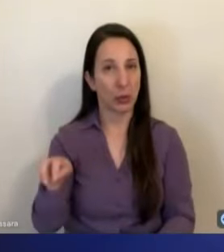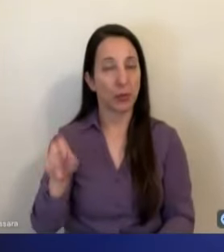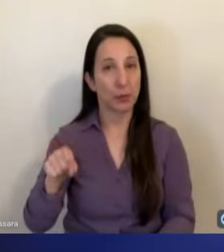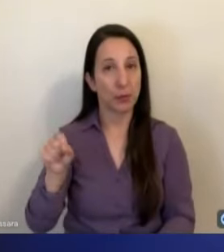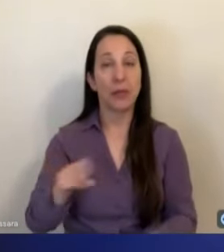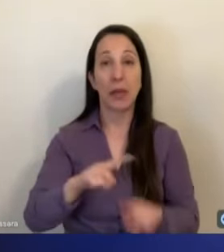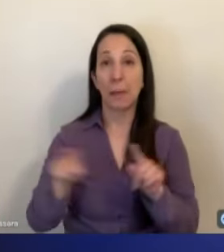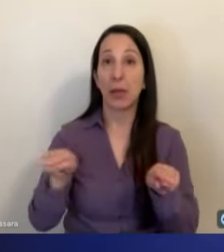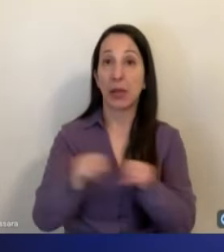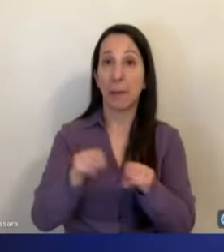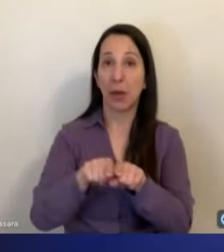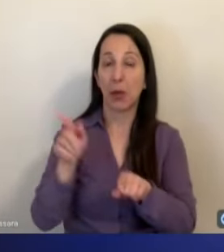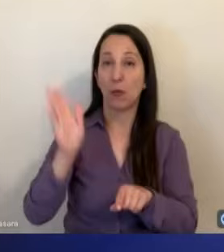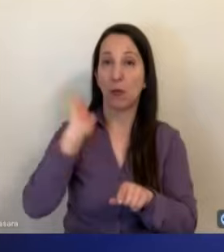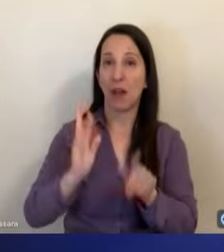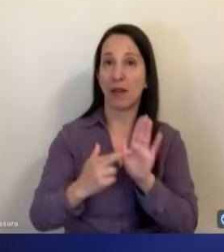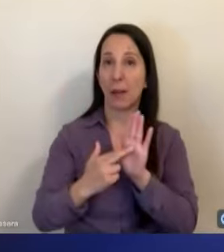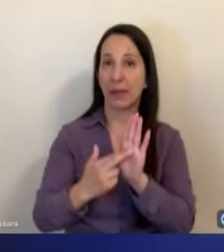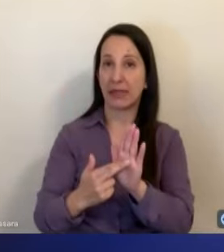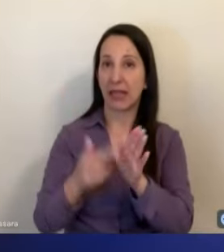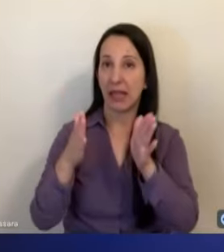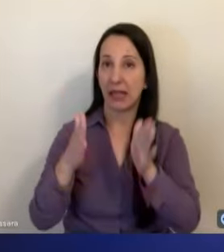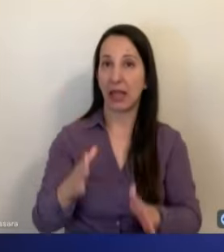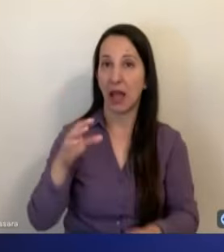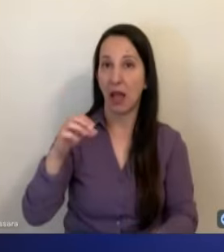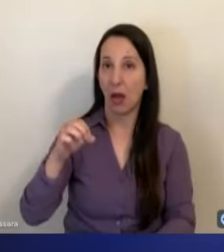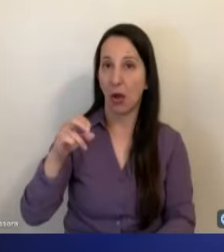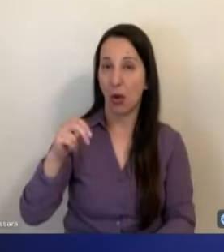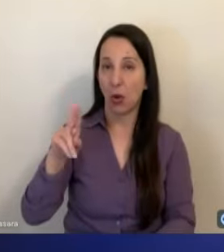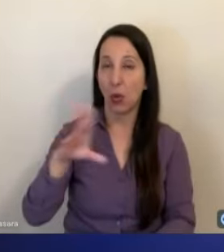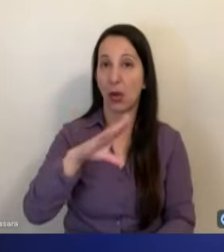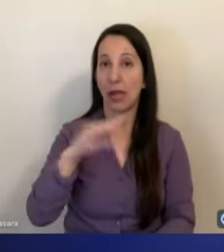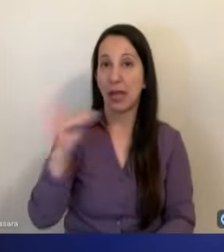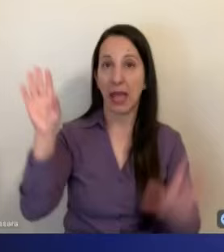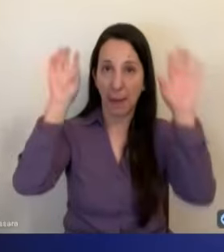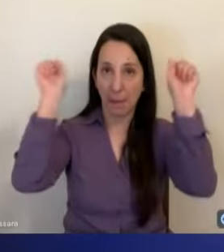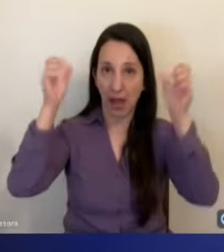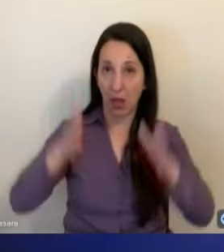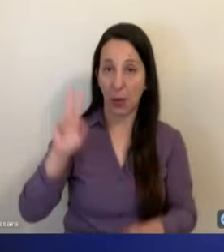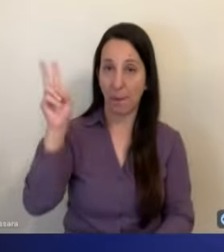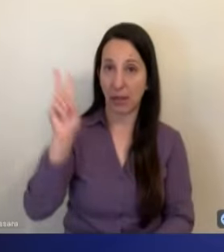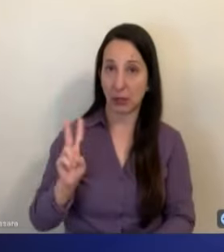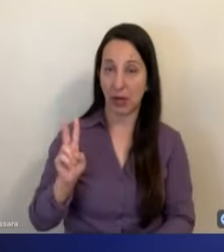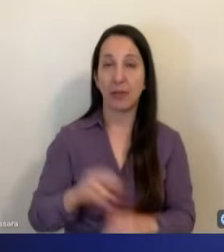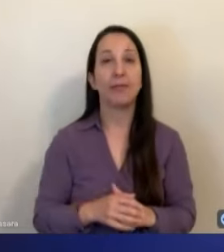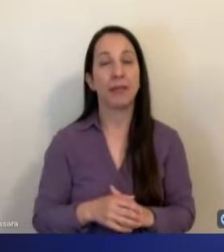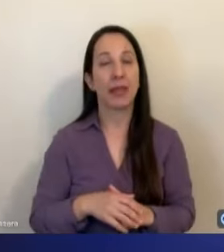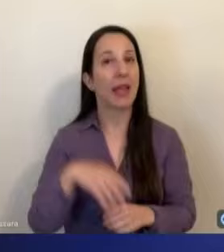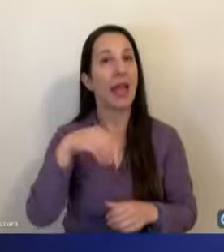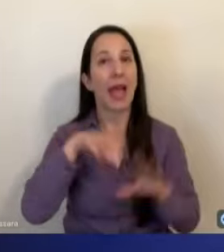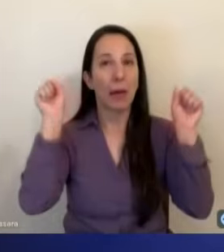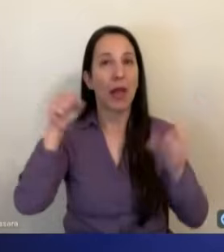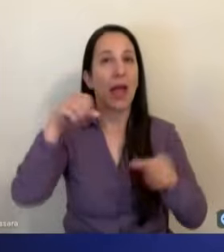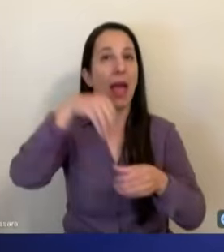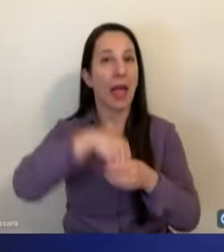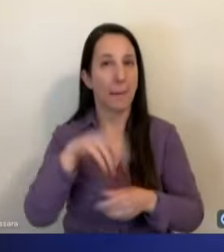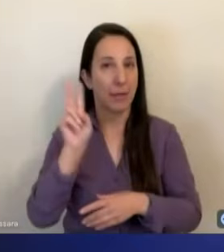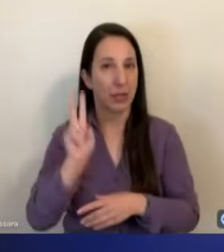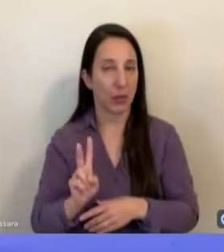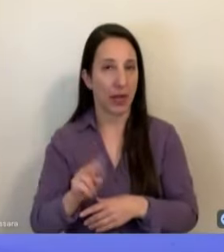fue representante de la ONU y fue embajador de Venezuela. No, embajador en Venezuela. En Venezuela,